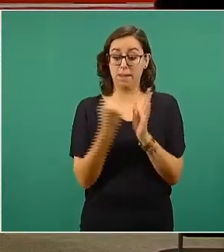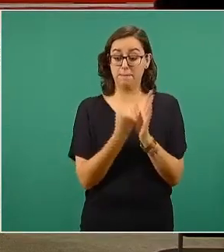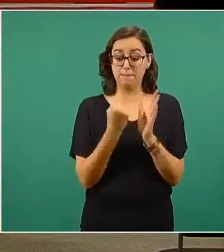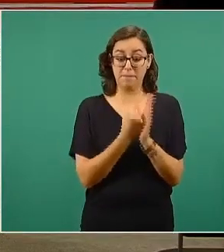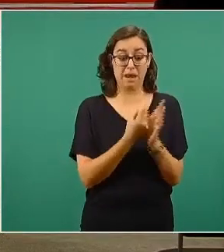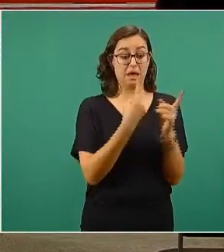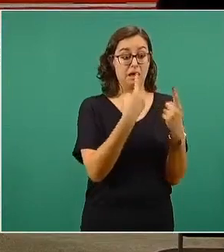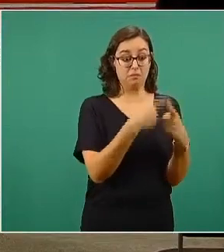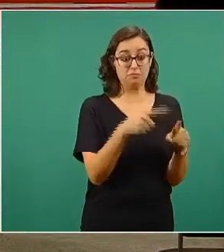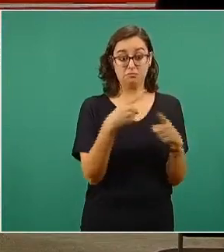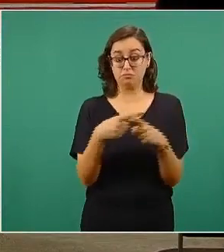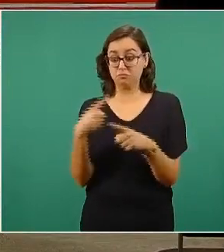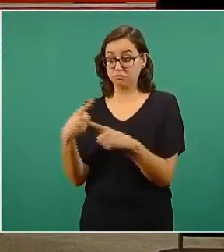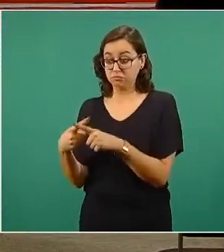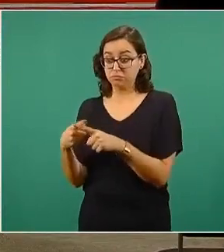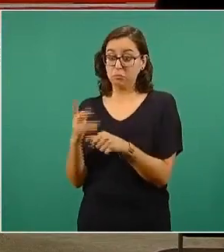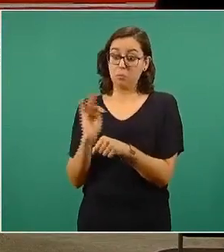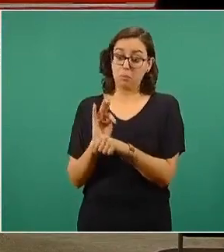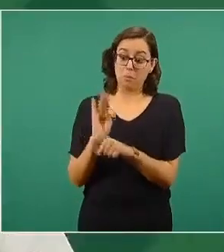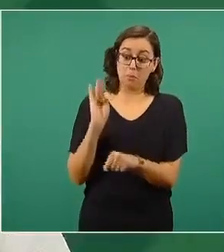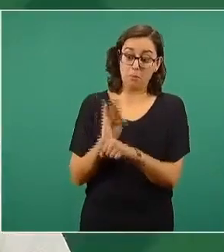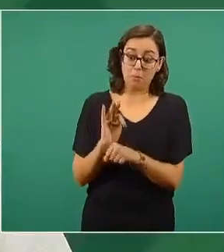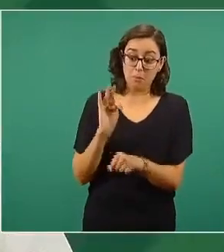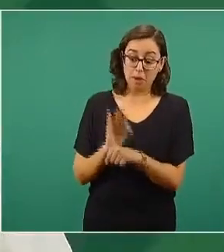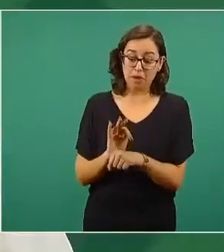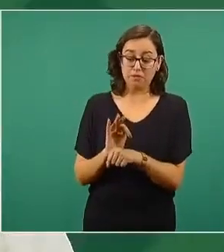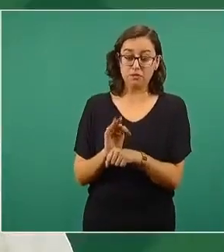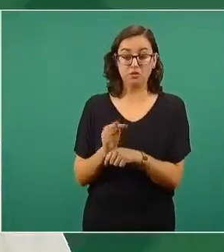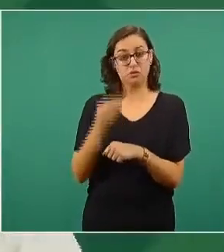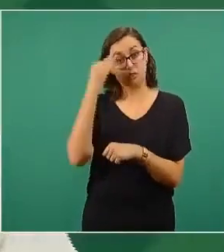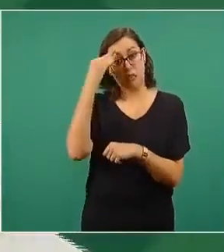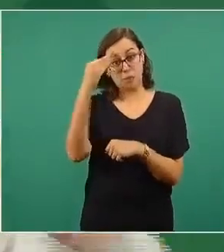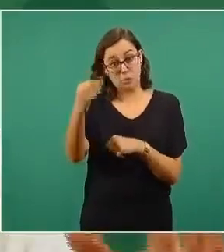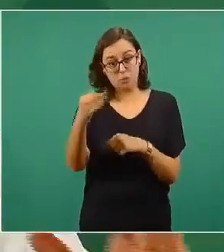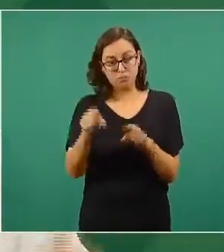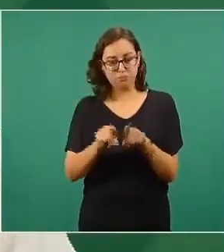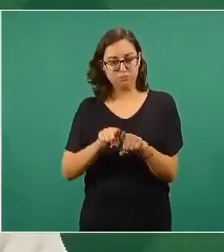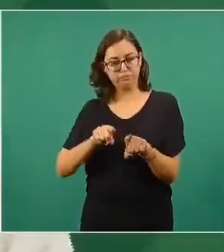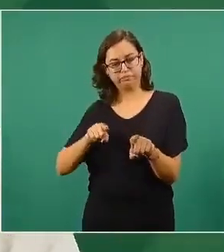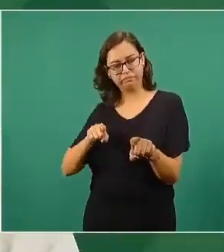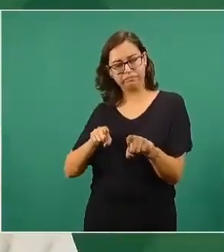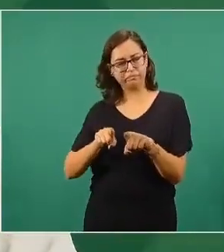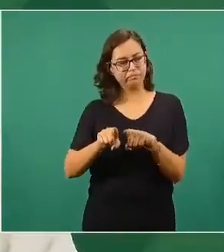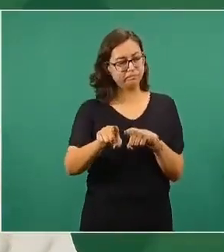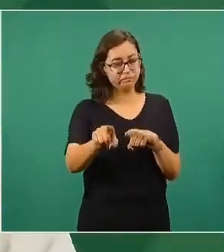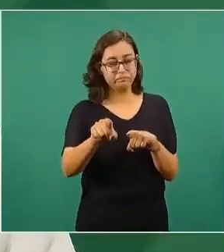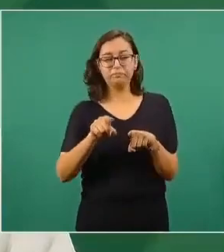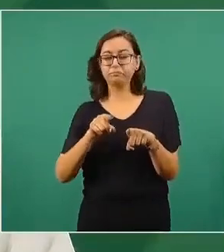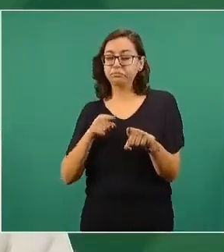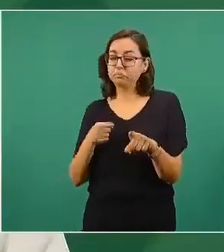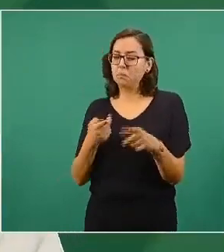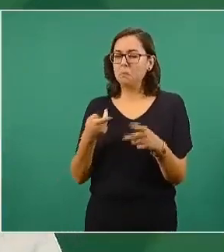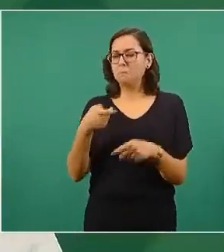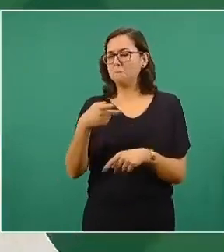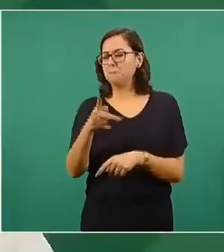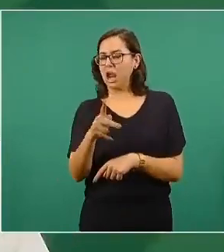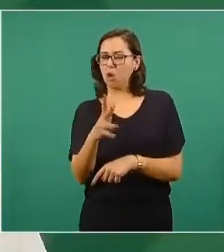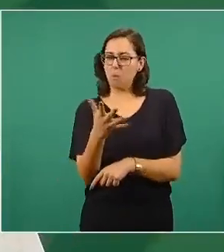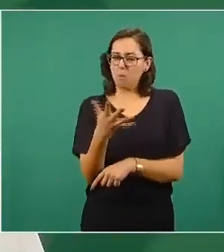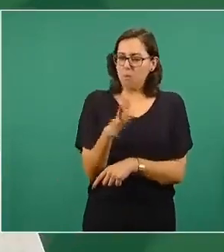velocidad de estimulación del sistema inmune diferente. Pero para simplificar las cosas, podemos considerar